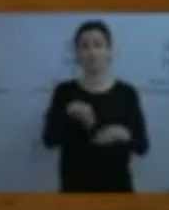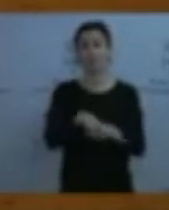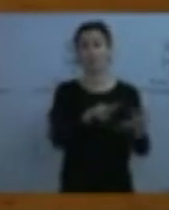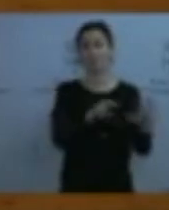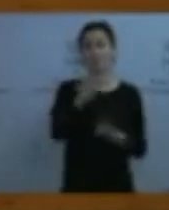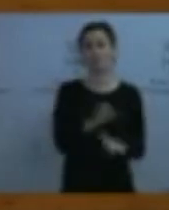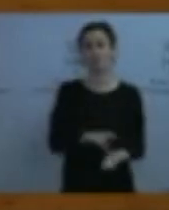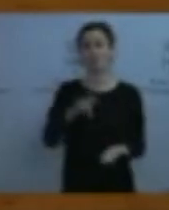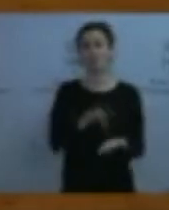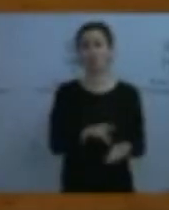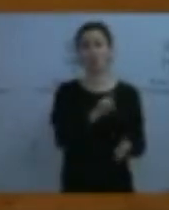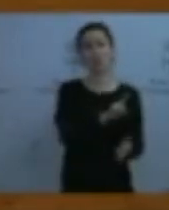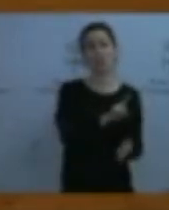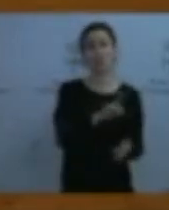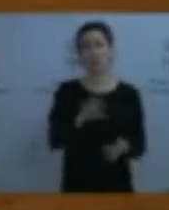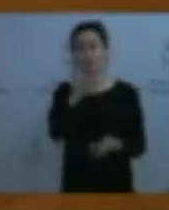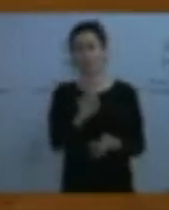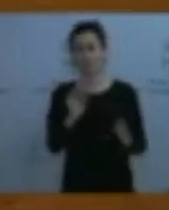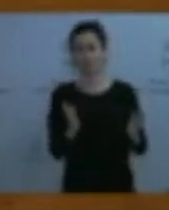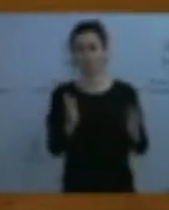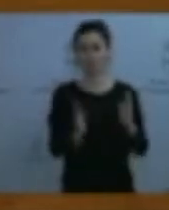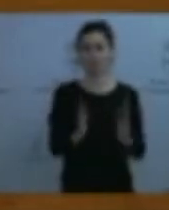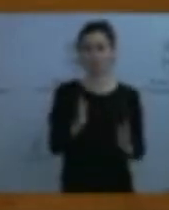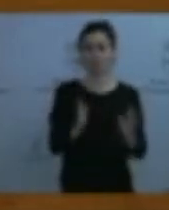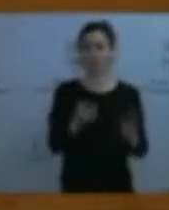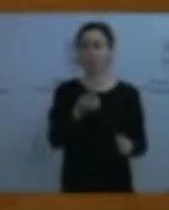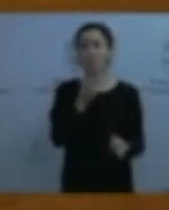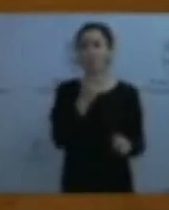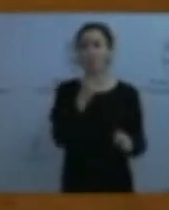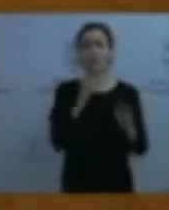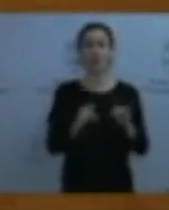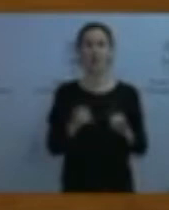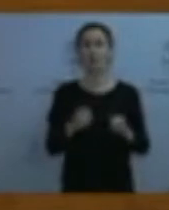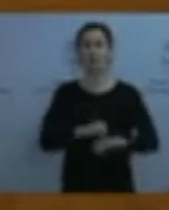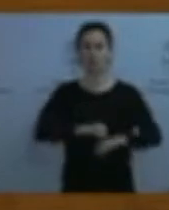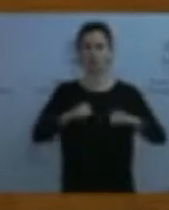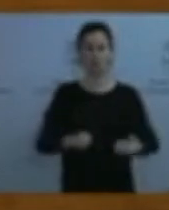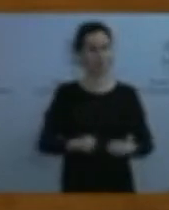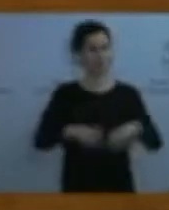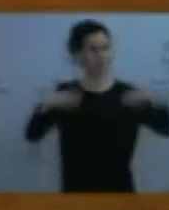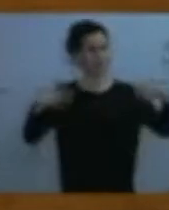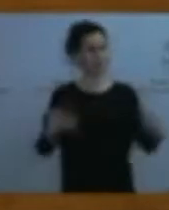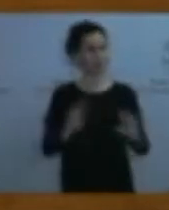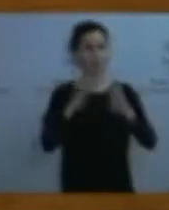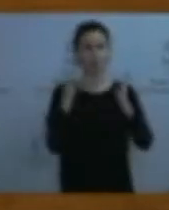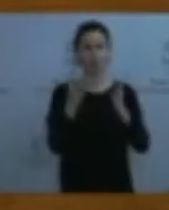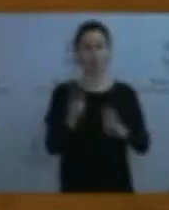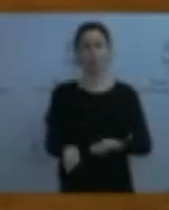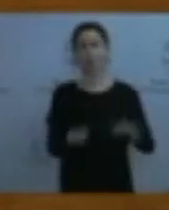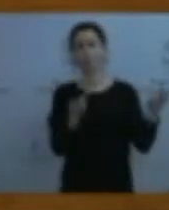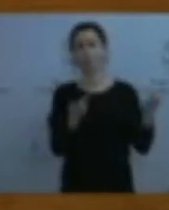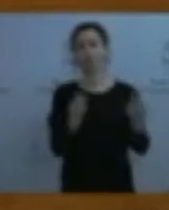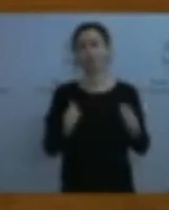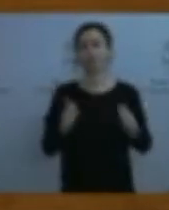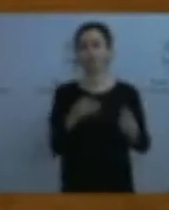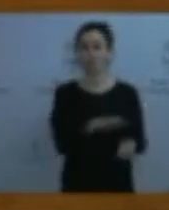votando entre un 1 y un 5%, con lo cual esa es la dificultad y aún así consiguieron constituir milagrosamente un consejo de migrantes residentes en Edimburgo.